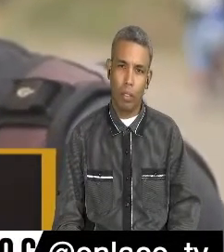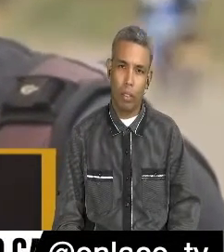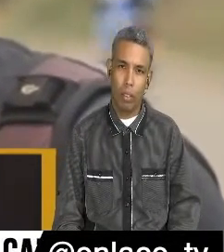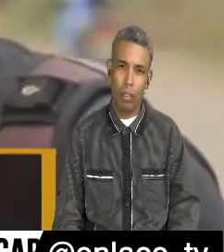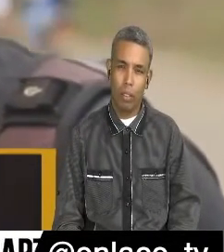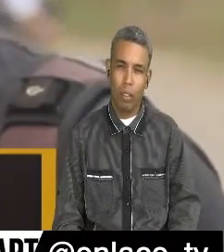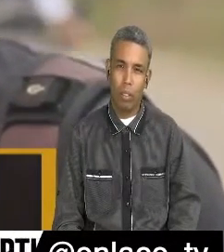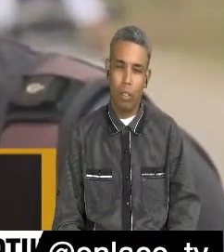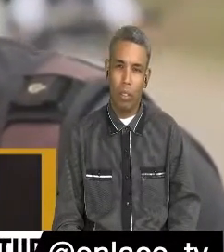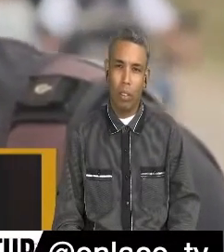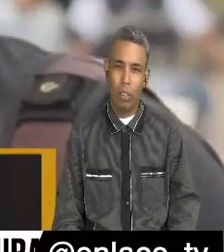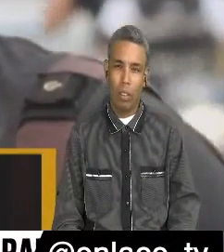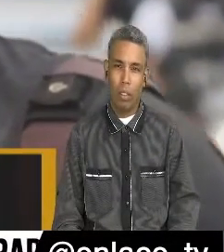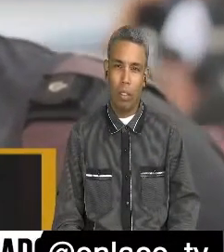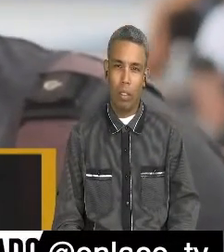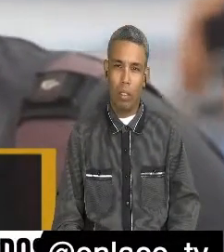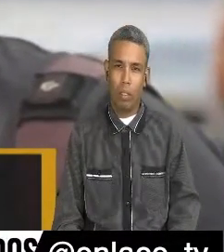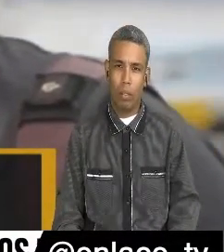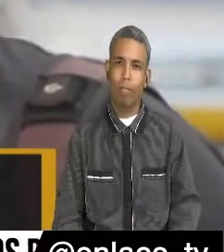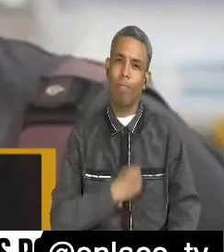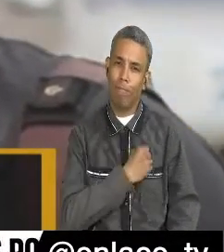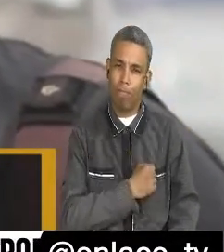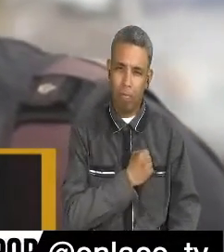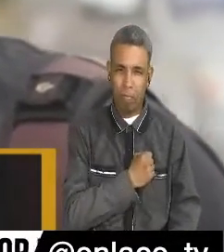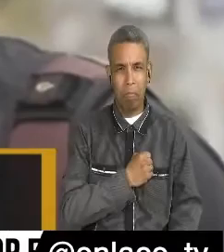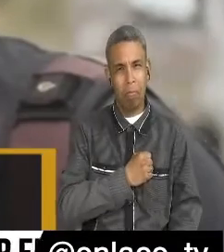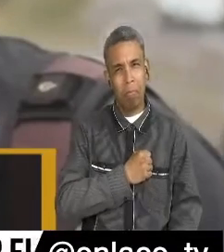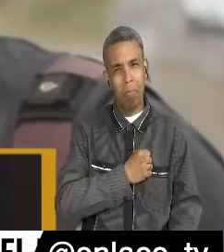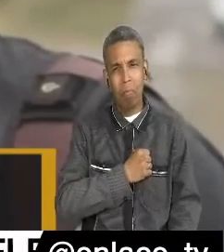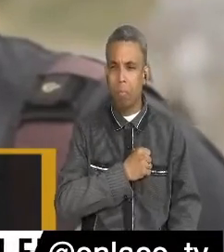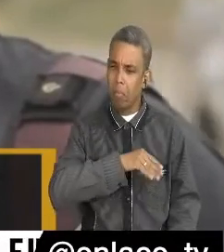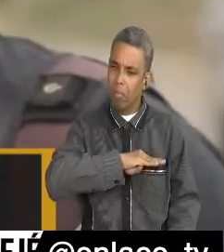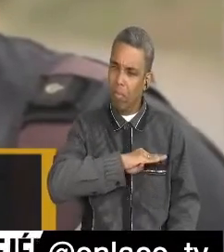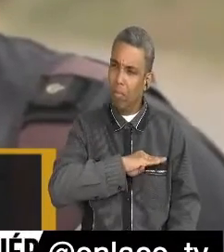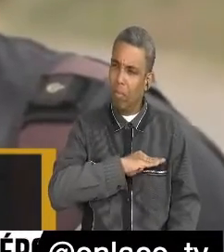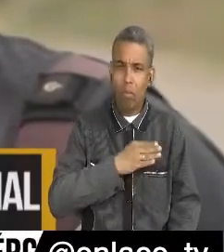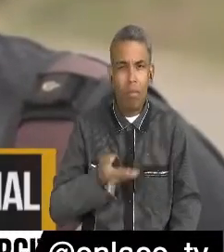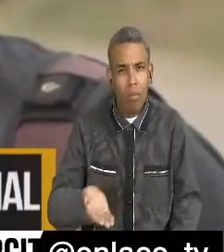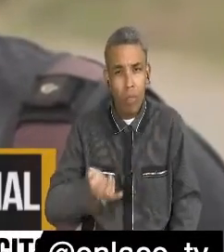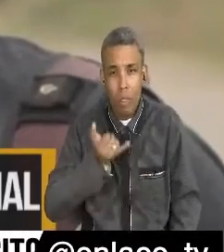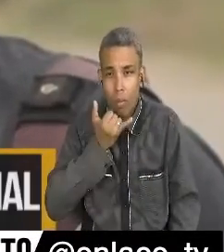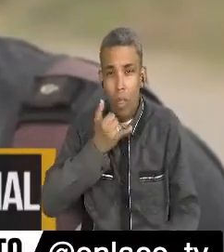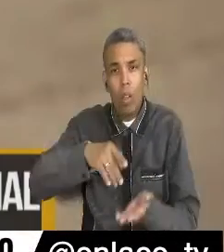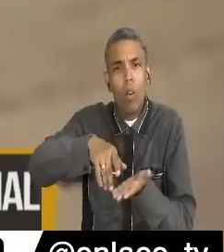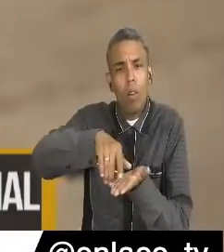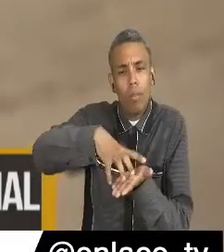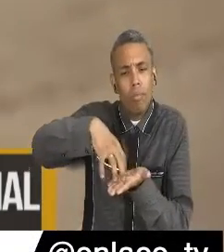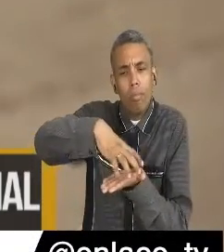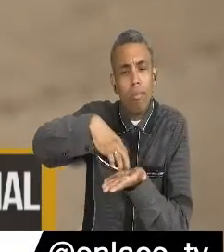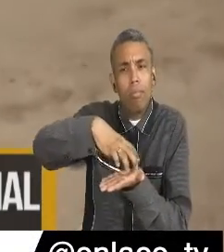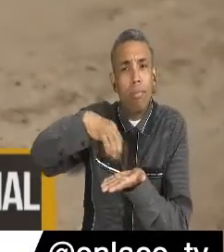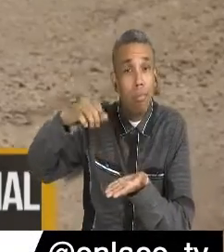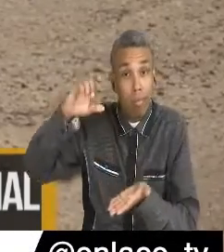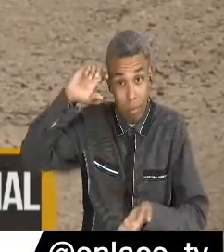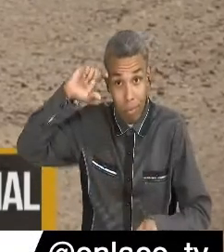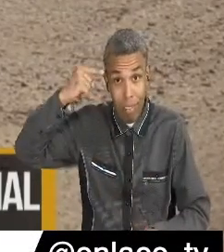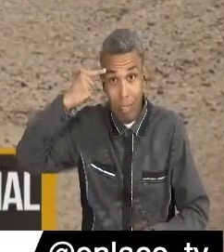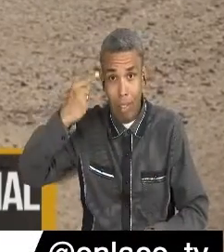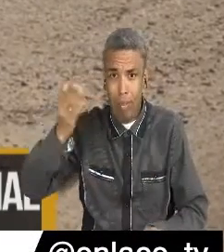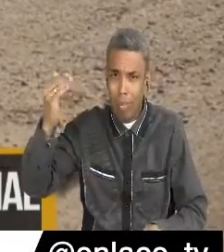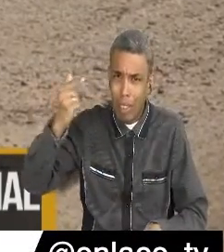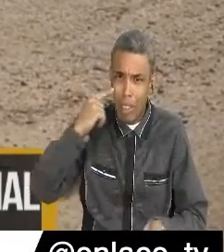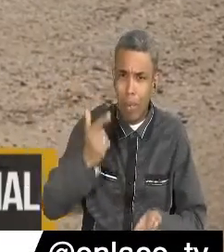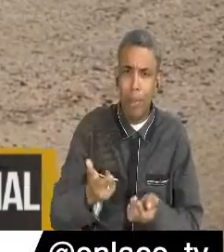al departamental también, que por qué no se hacen los correctivos de esos mantenimientos que están haciendo, que es reparcheo por